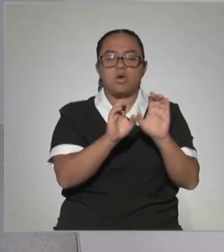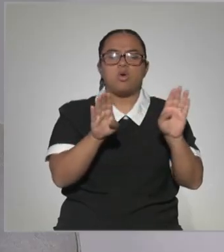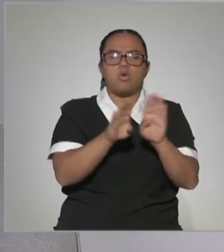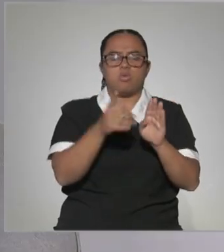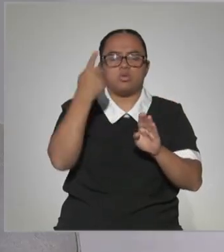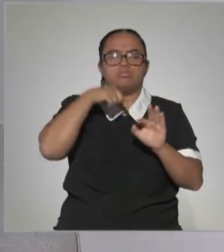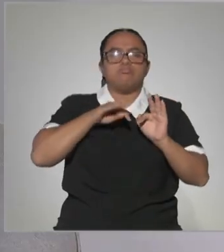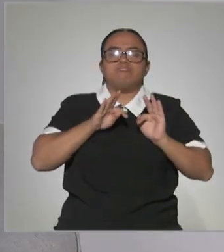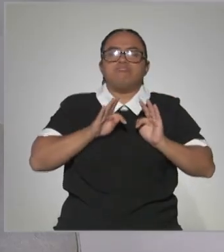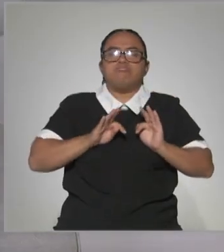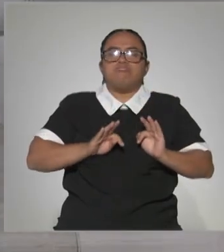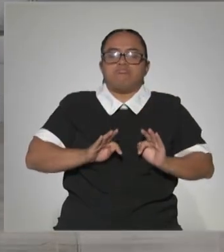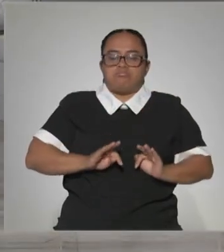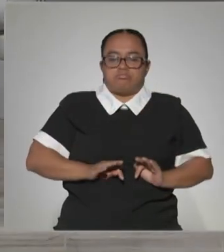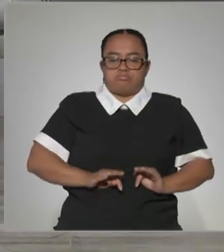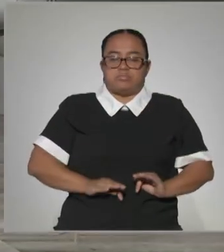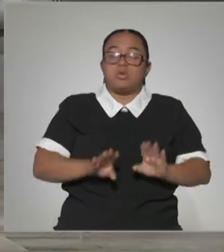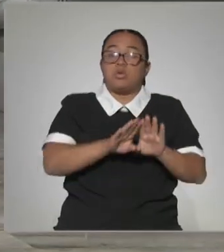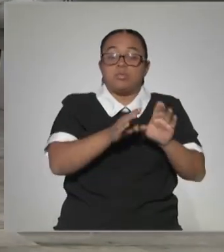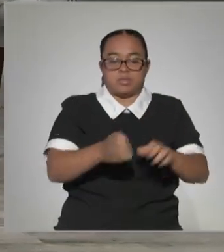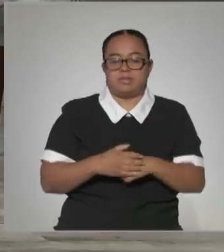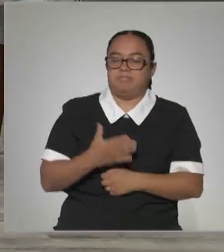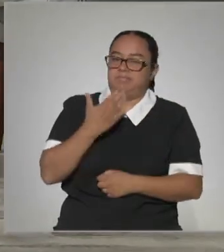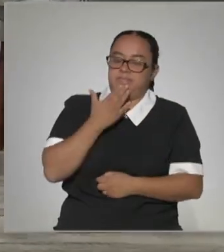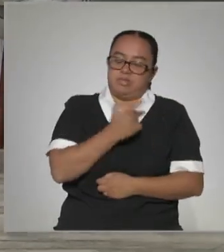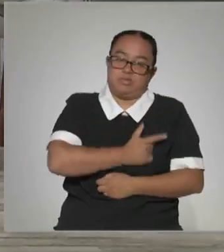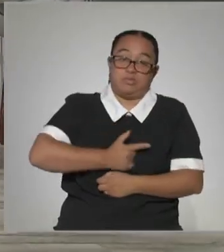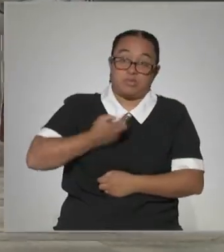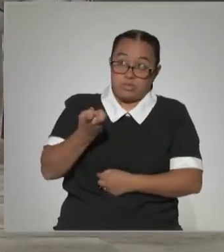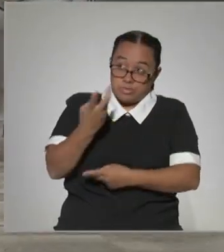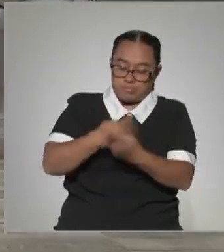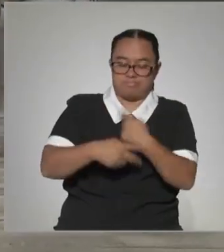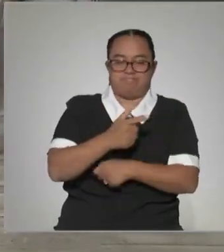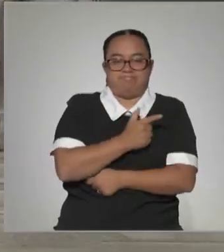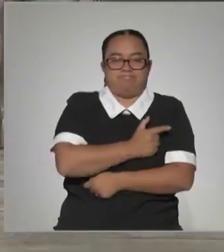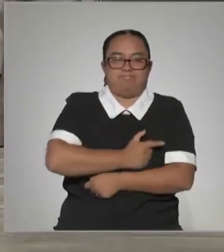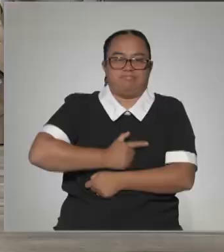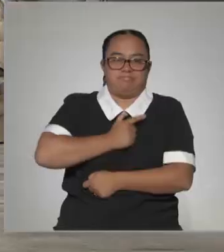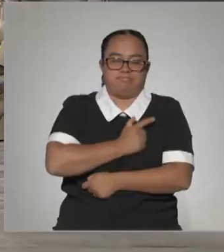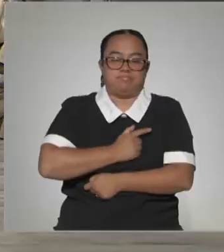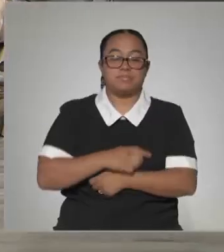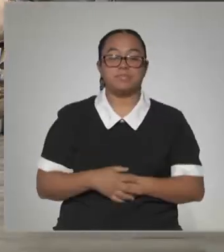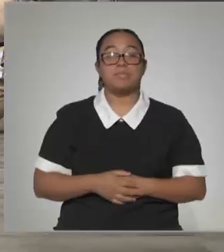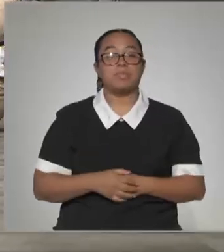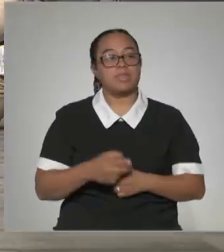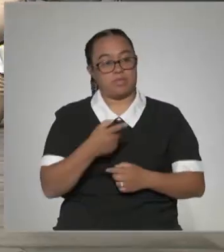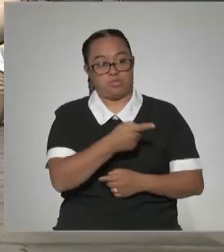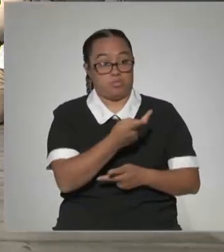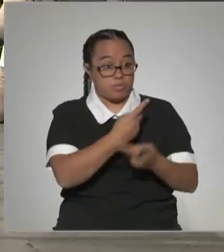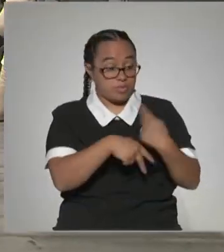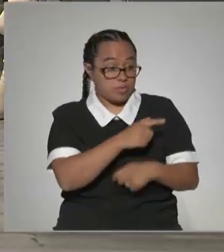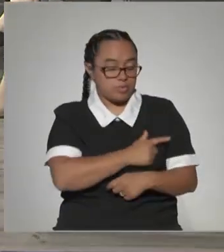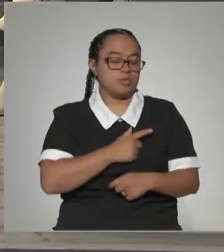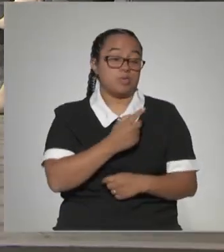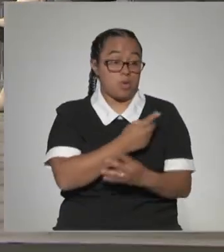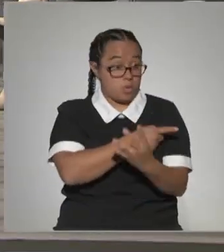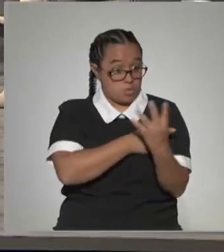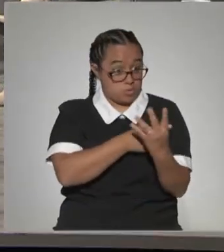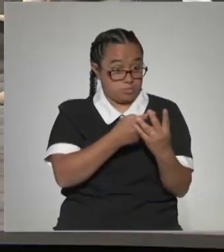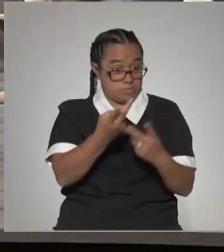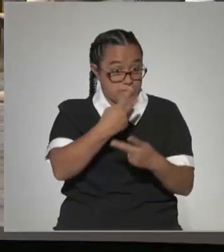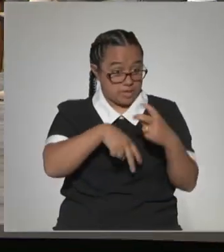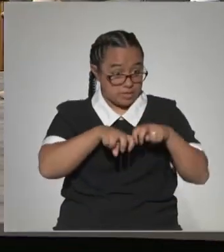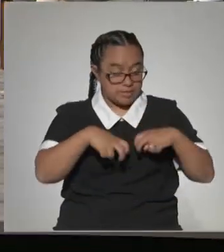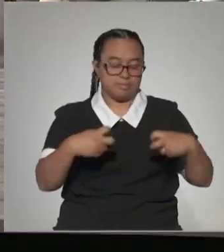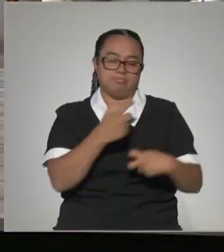¿Cómo estás, Jan? Muy bien, Cristina. De nuevo estar aquí, es un placer. Qué un gusto honor. tenerte por aquí. Qué gusto tenerlos a los cuatro por aquí. Bueno, para